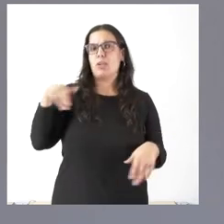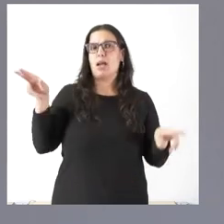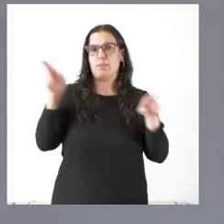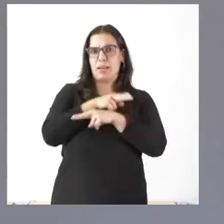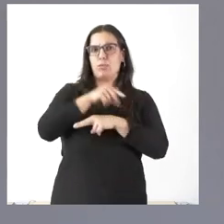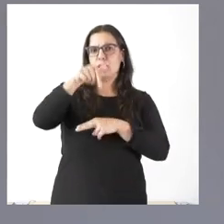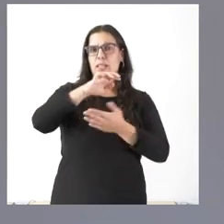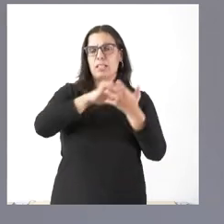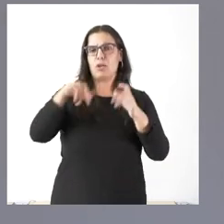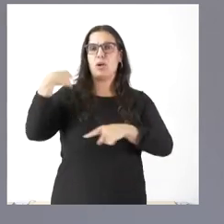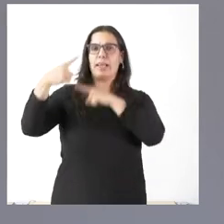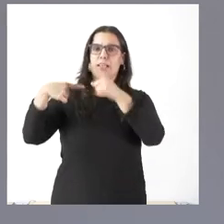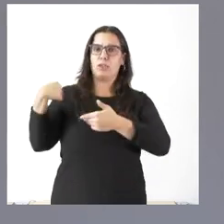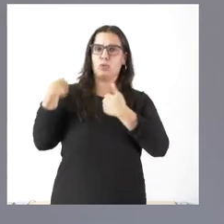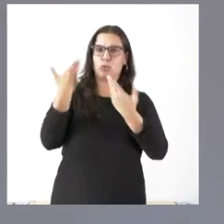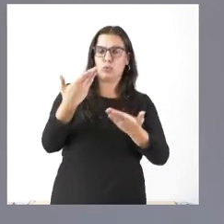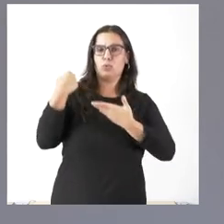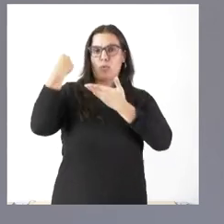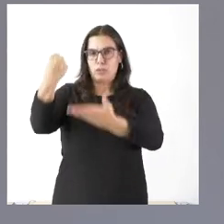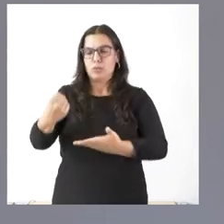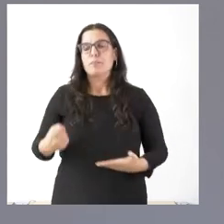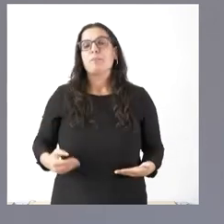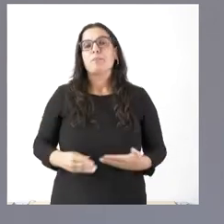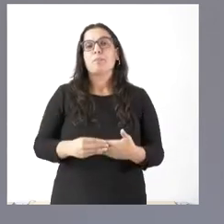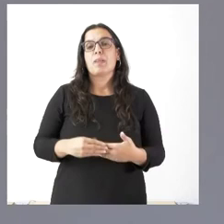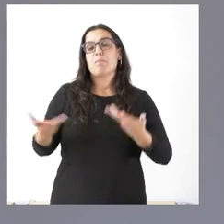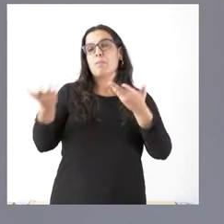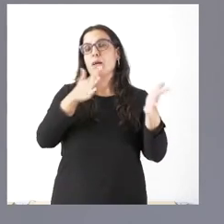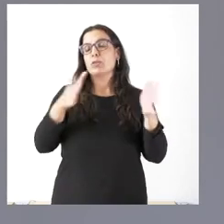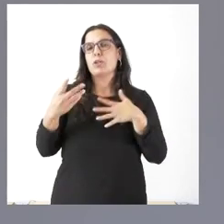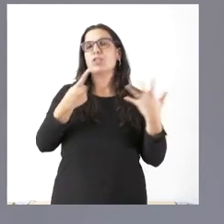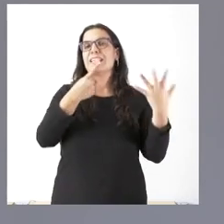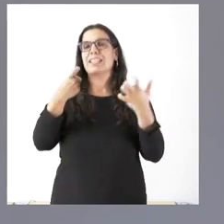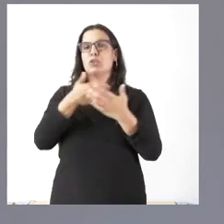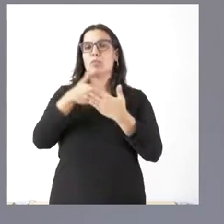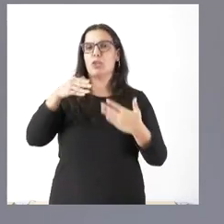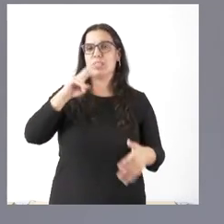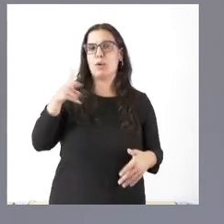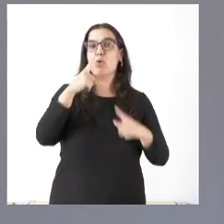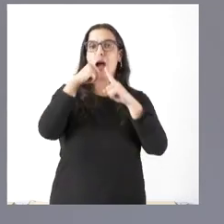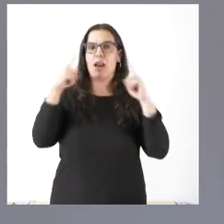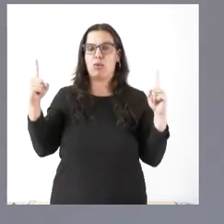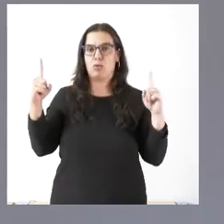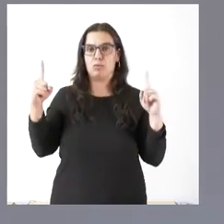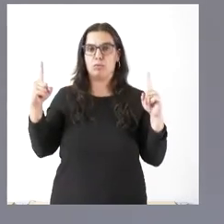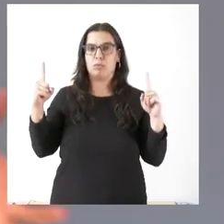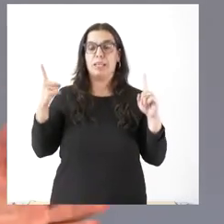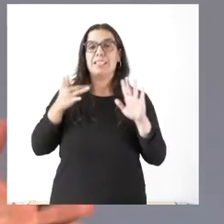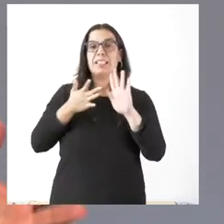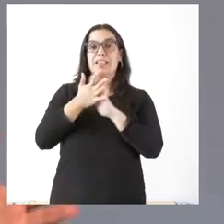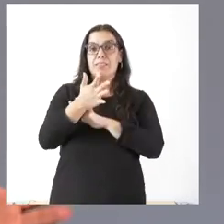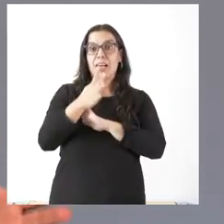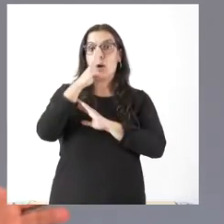León el impuesto de sucesiones y donaciones, todos ellos vienen a rondar algo más de los 600 millones de euros al año, lo que supone en una